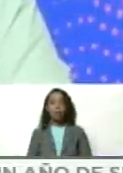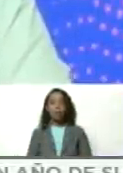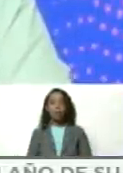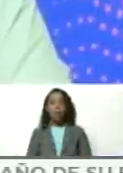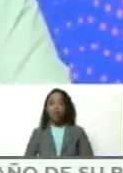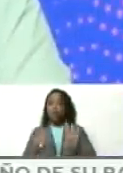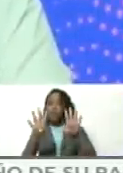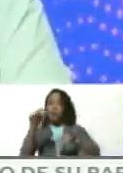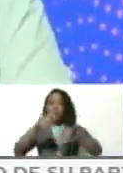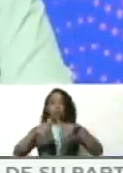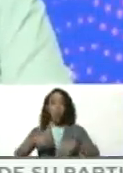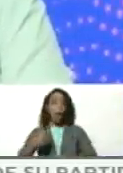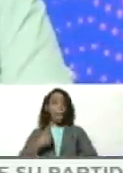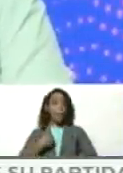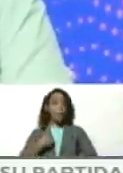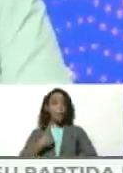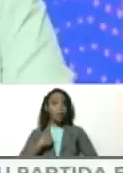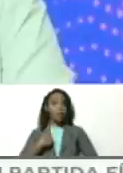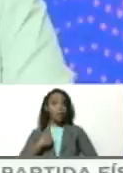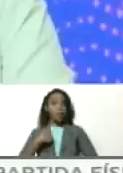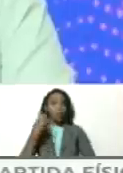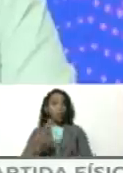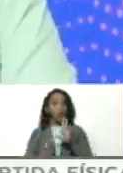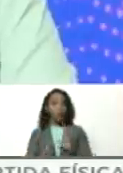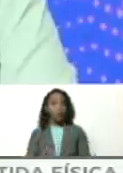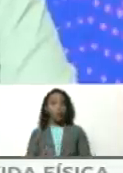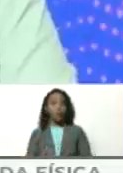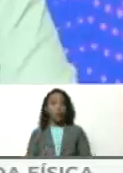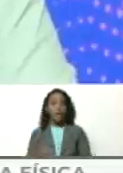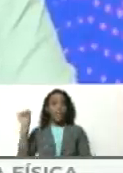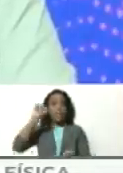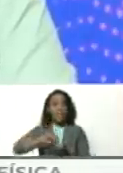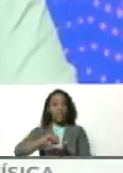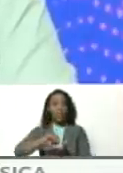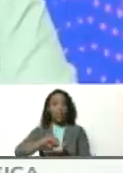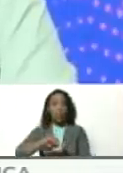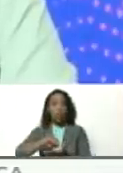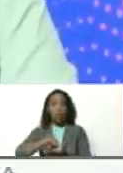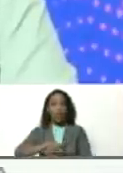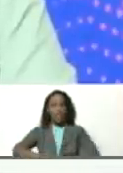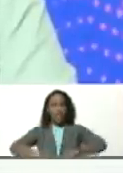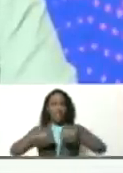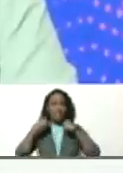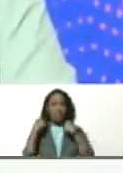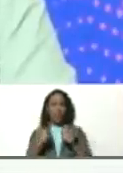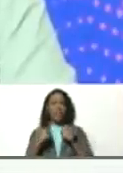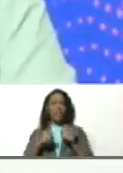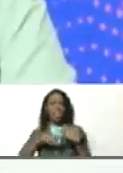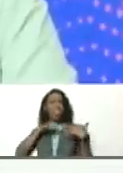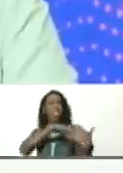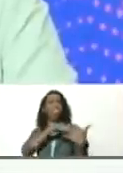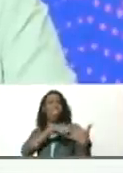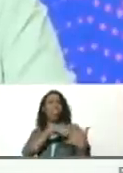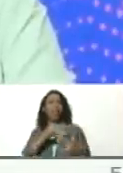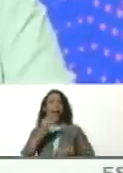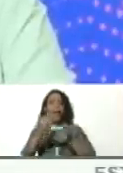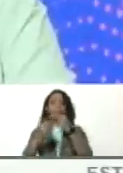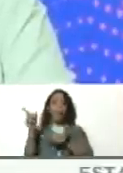9 elecciones me han tocado. En medio de la más fúrica guerra que esta gente